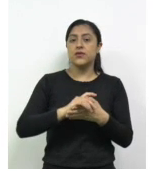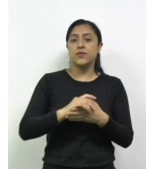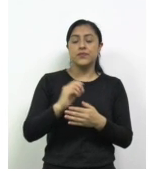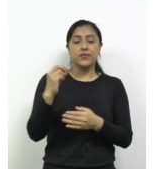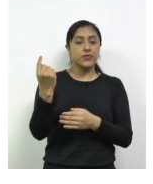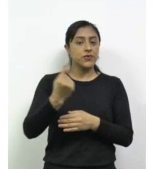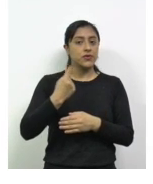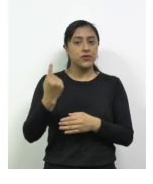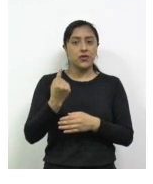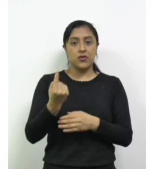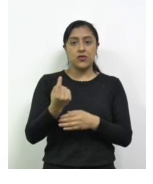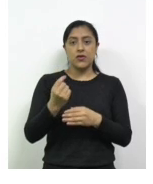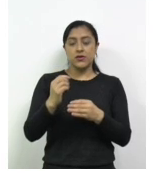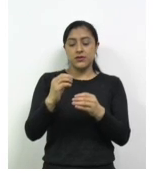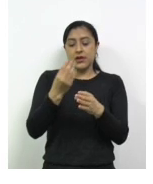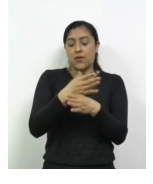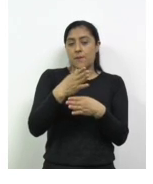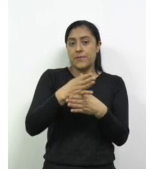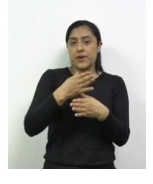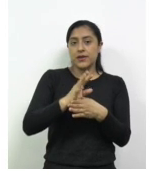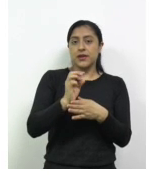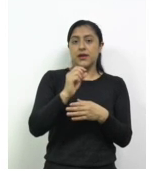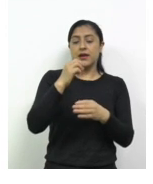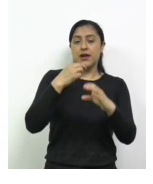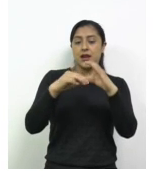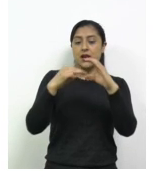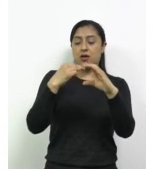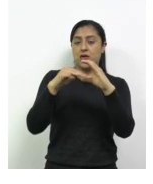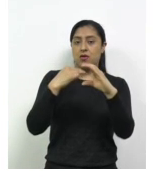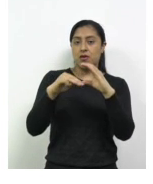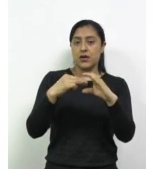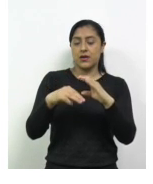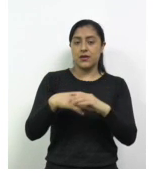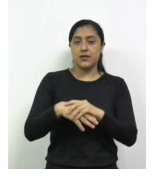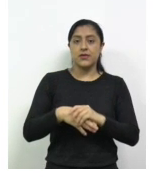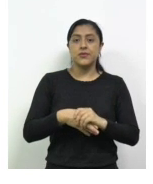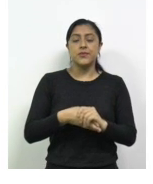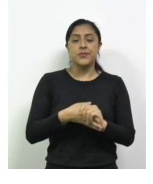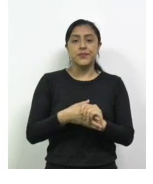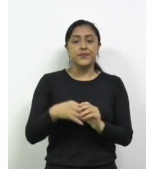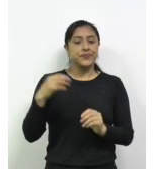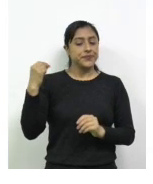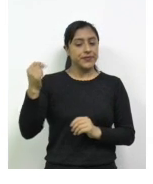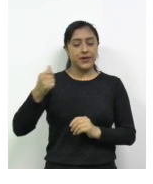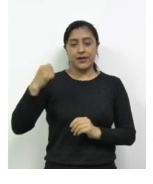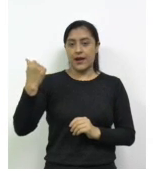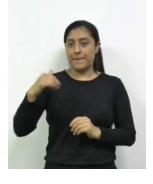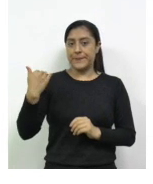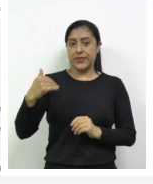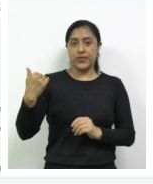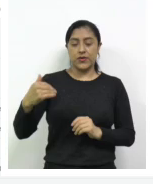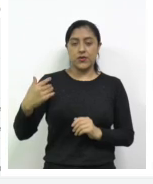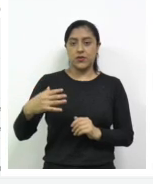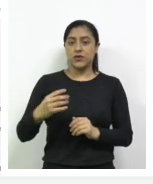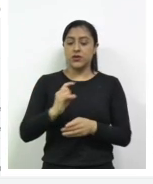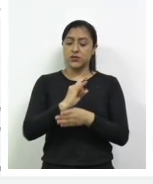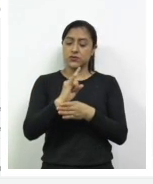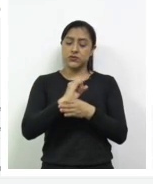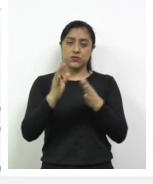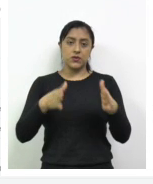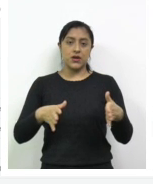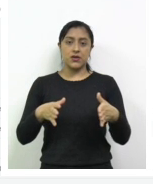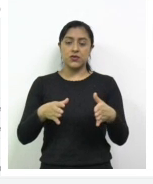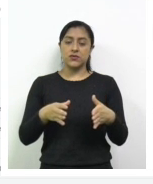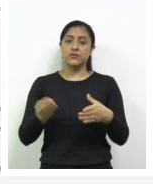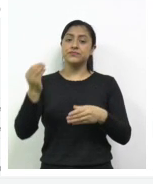enviados al usuario a través del correo electrónico que proporcione al momento de efectuar la gestión el envío es de forma inmediata por